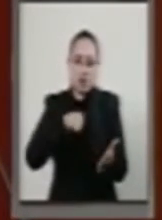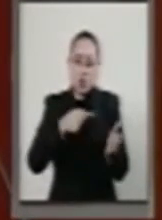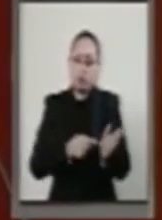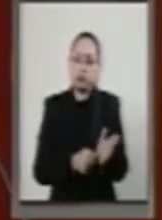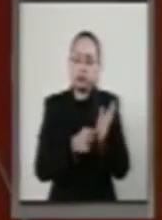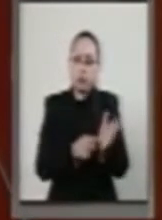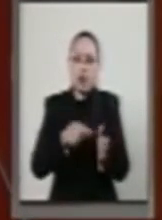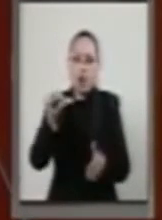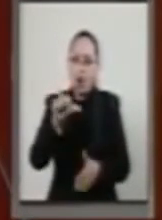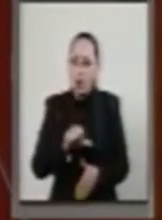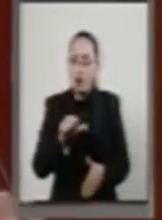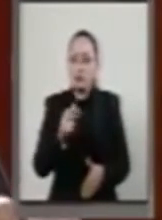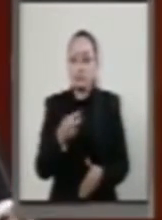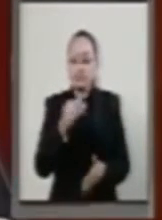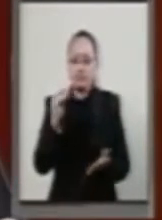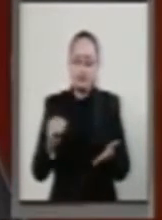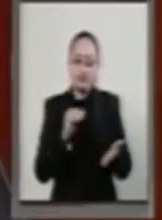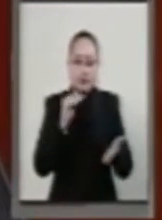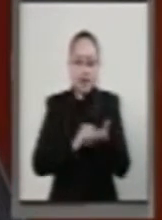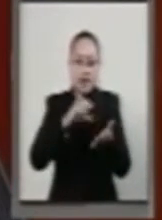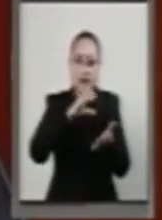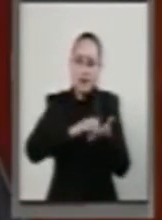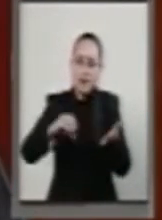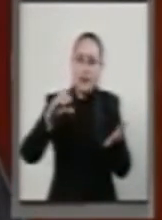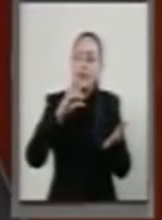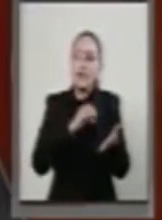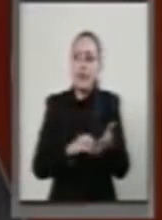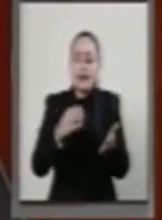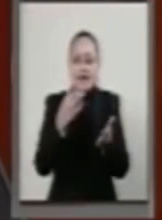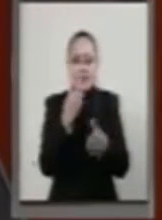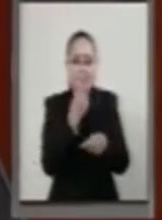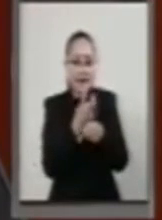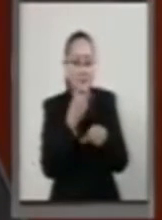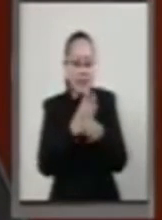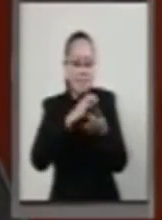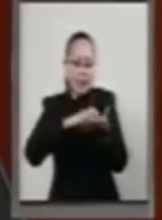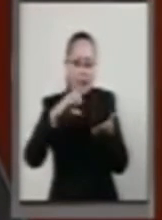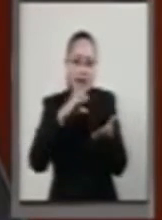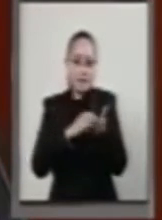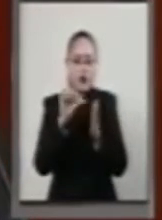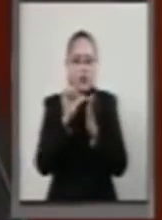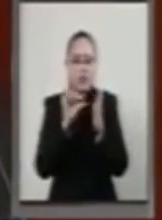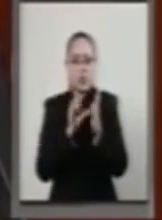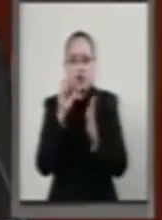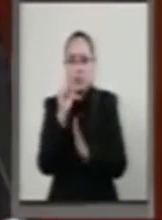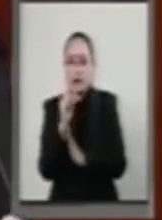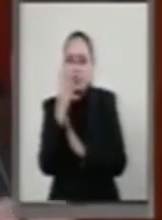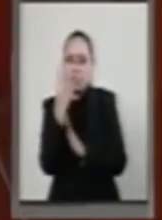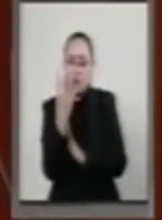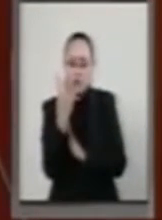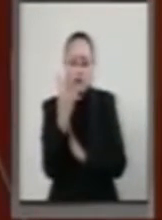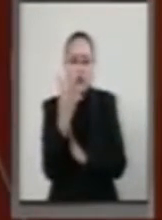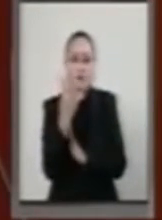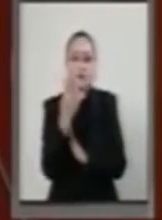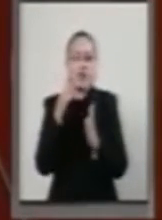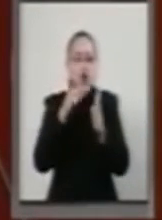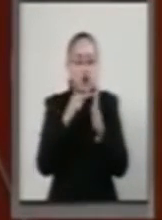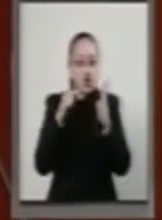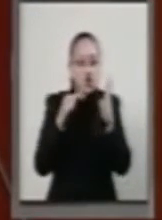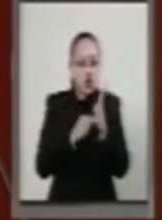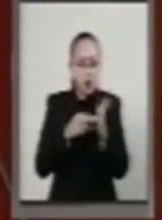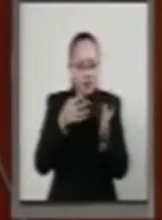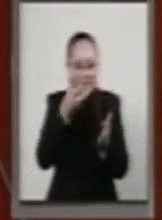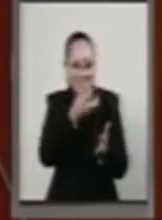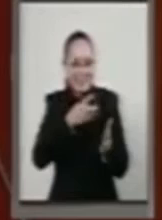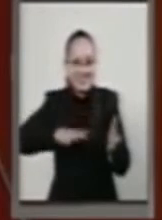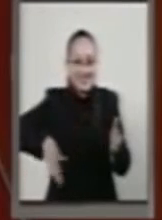este pleno plantea reformar el tercer párrafo del artículo 24 de la norma jurídica en